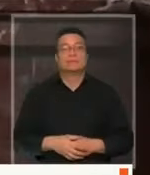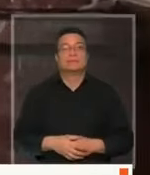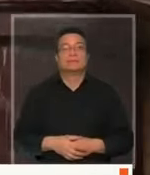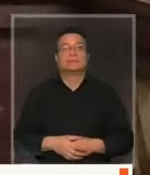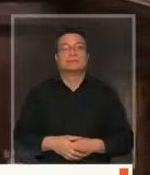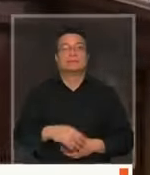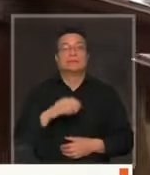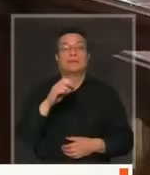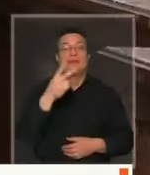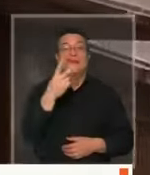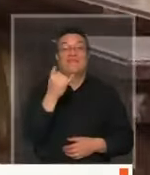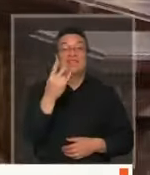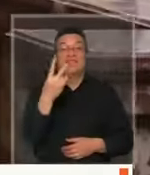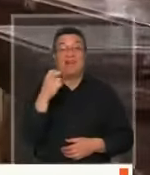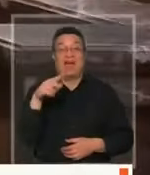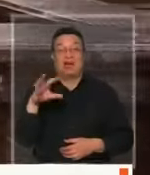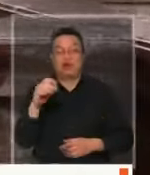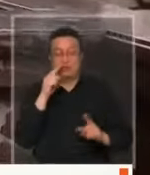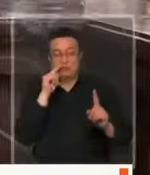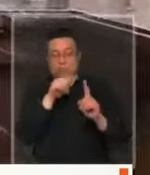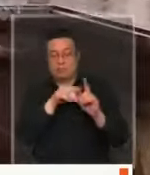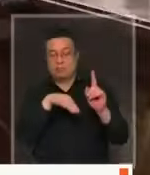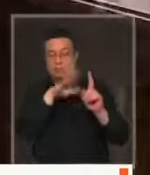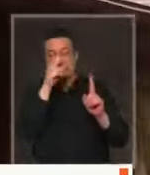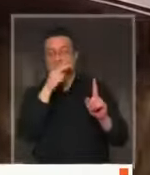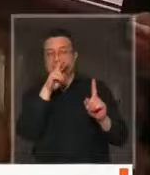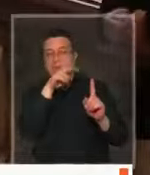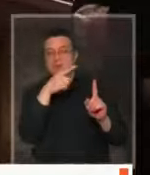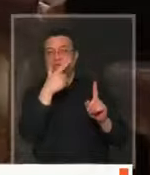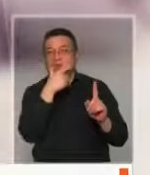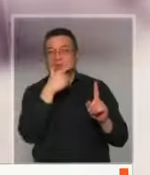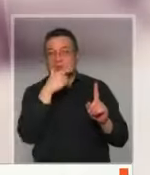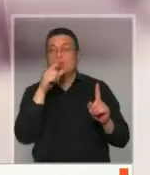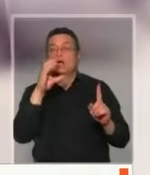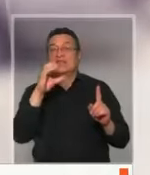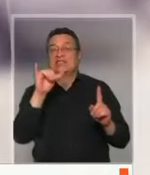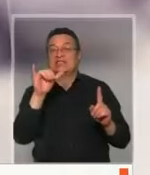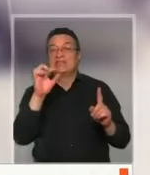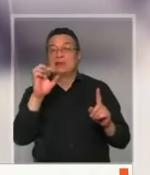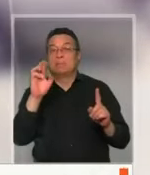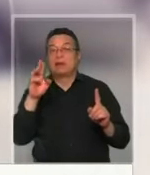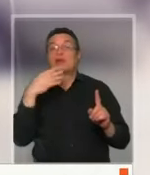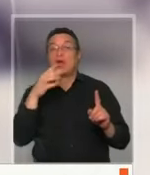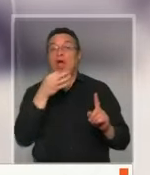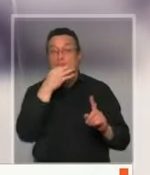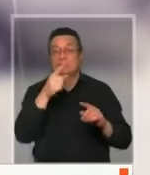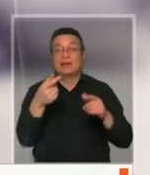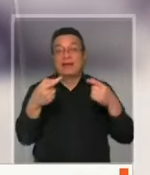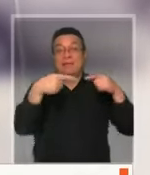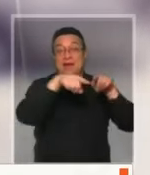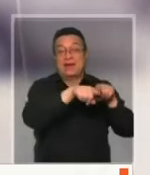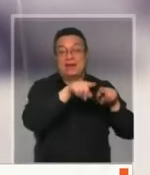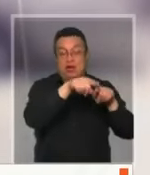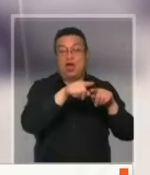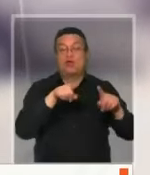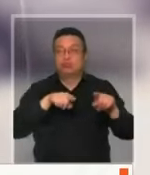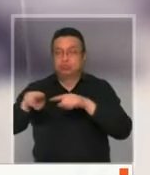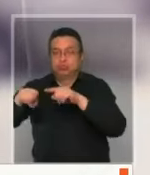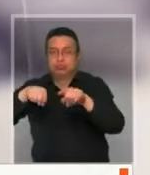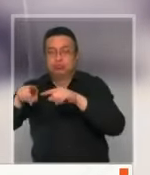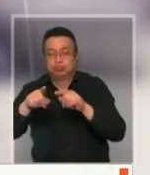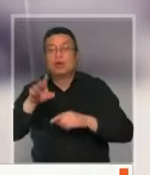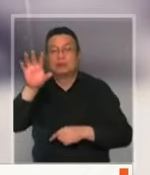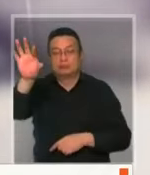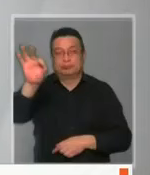Ángela Vivanco está en el foco de los cuestionamientos tras la publicación de CIPER que daría cuenta de gestiones de su pareja Gonzalo Migueles en medio de la designación